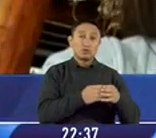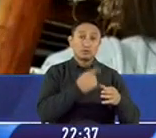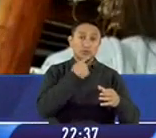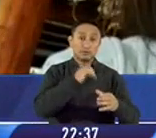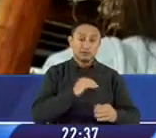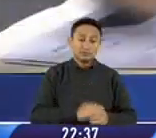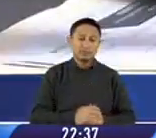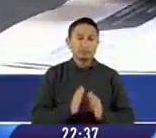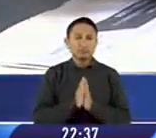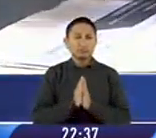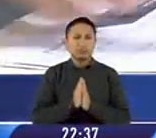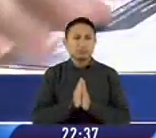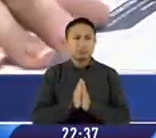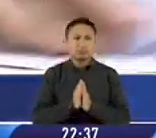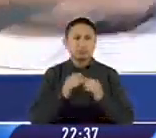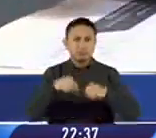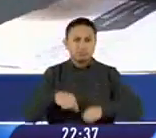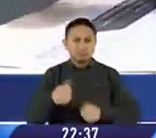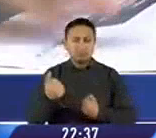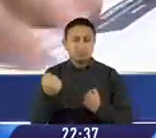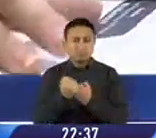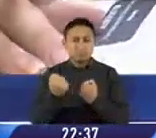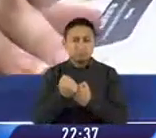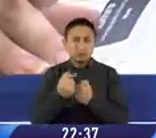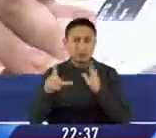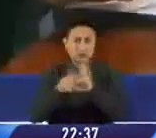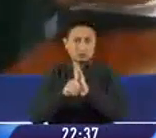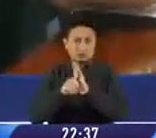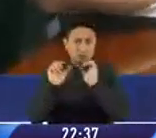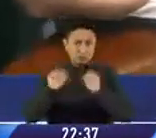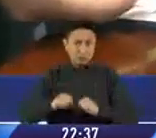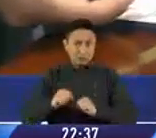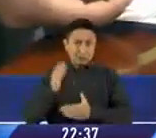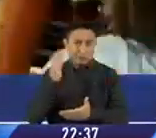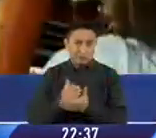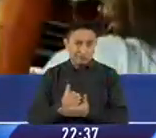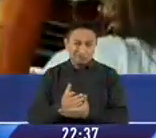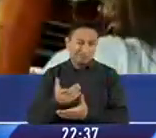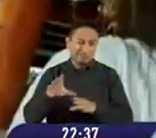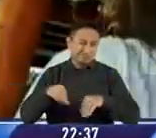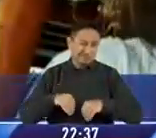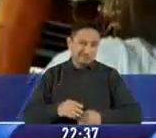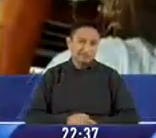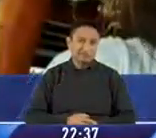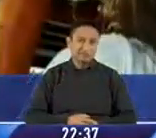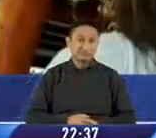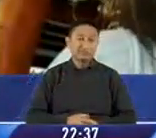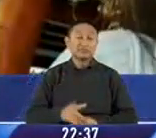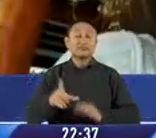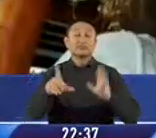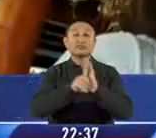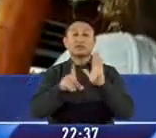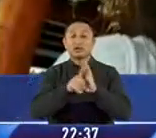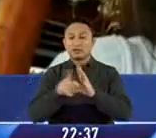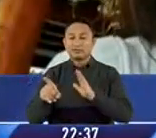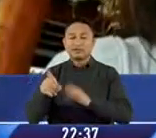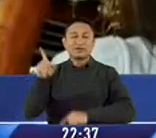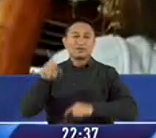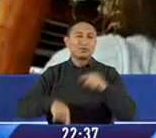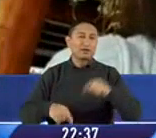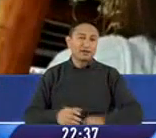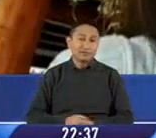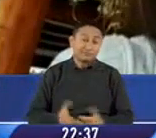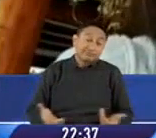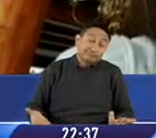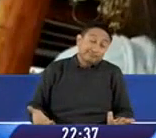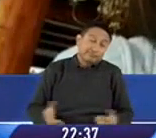dicha petición no tendría sustento jurídico ni posibilidad de ser acogida. Incluso jurídicamente no es procedente, así que